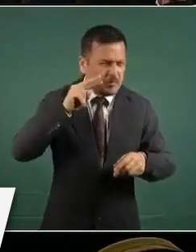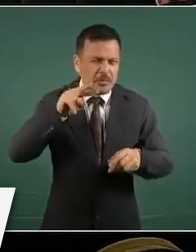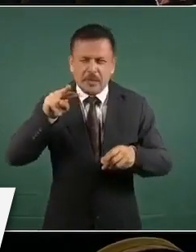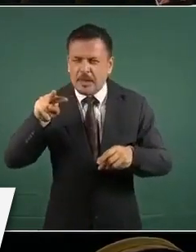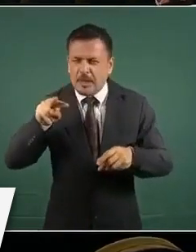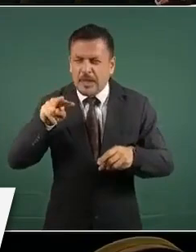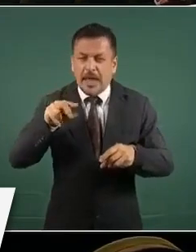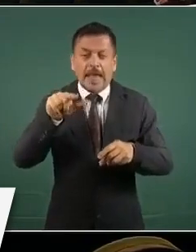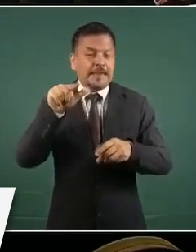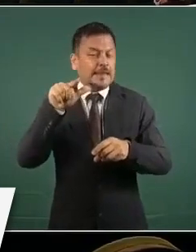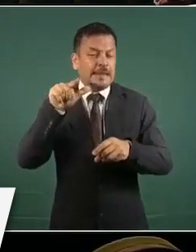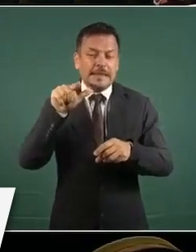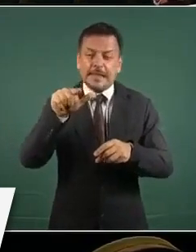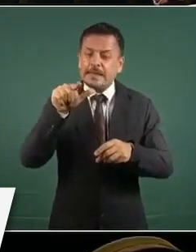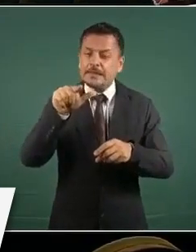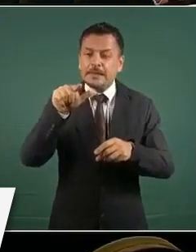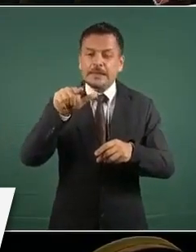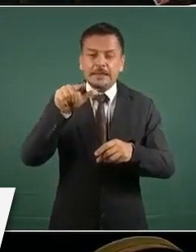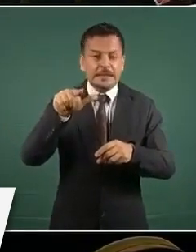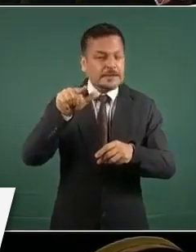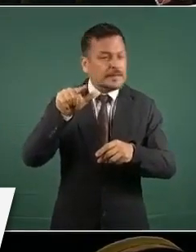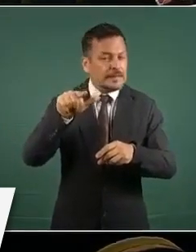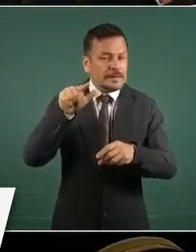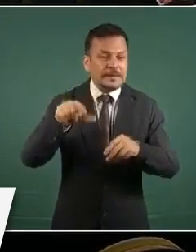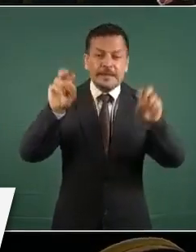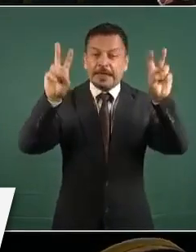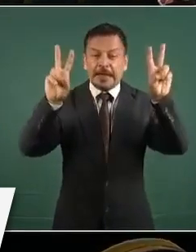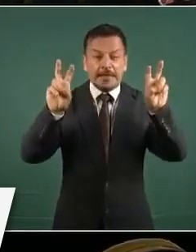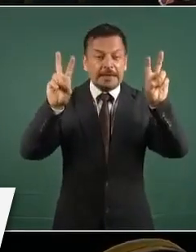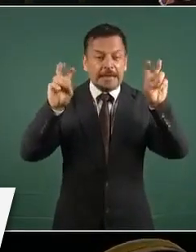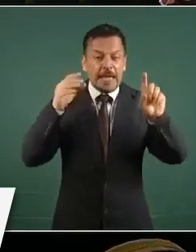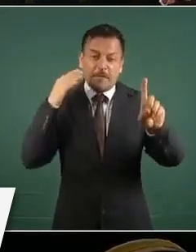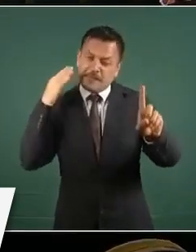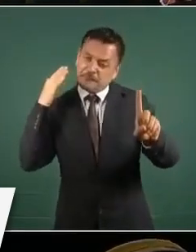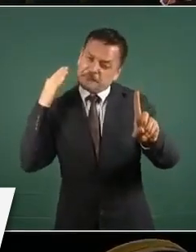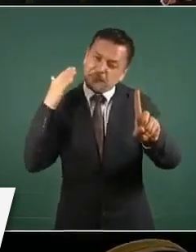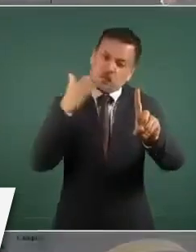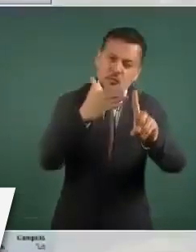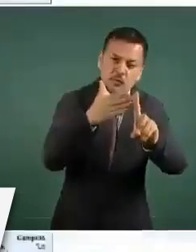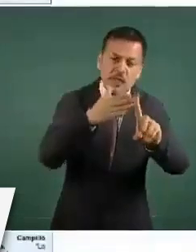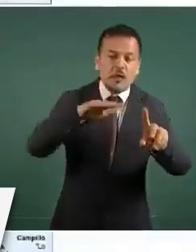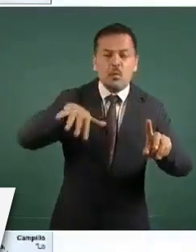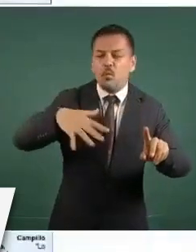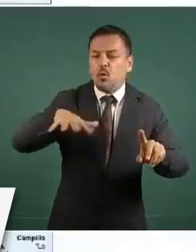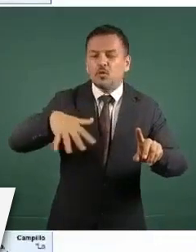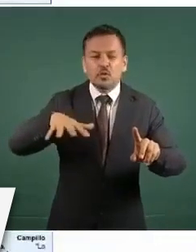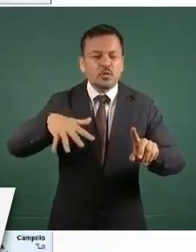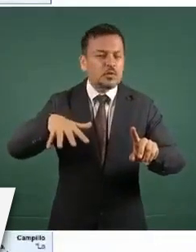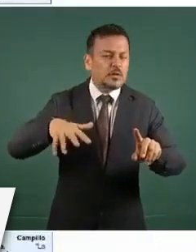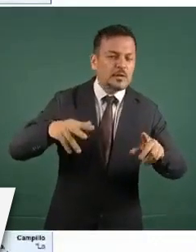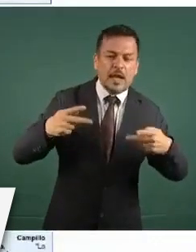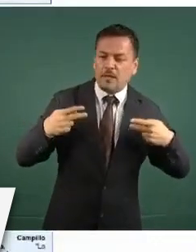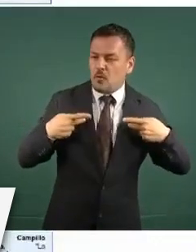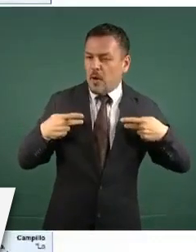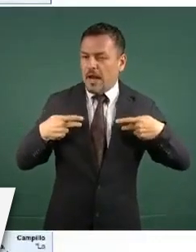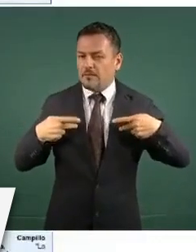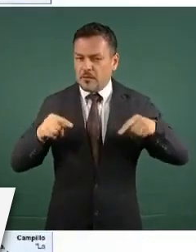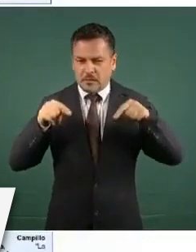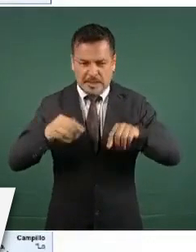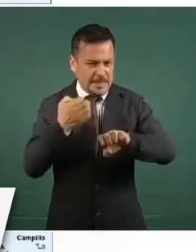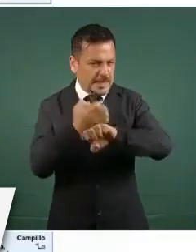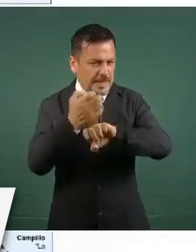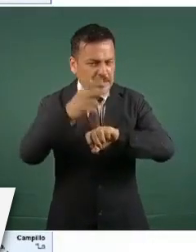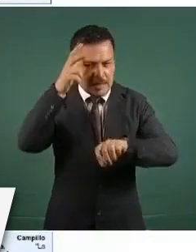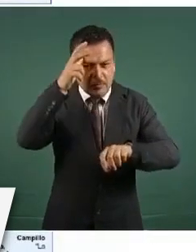17 principales objetivos en la búsqueda de los delincuentes en nuestra entidad